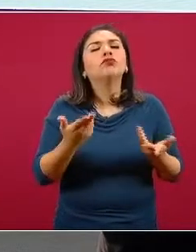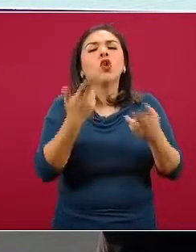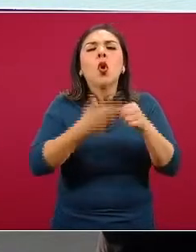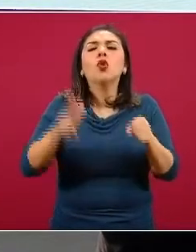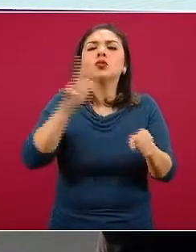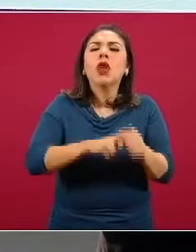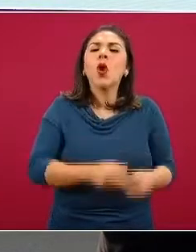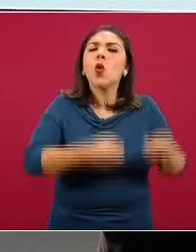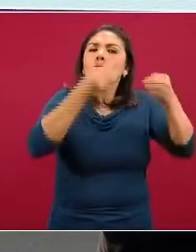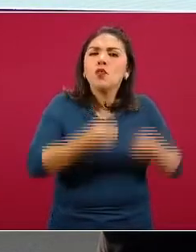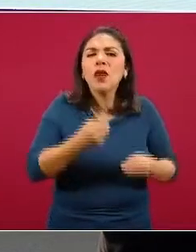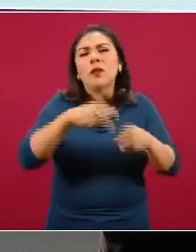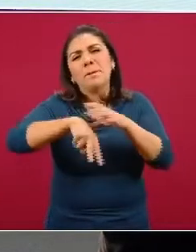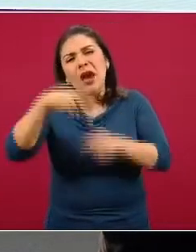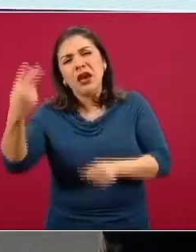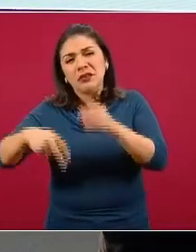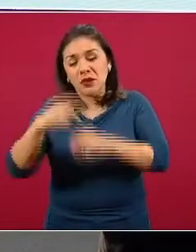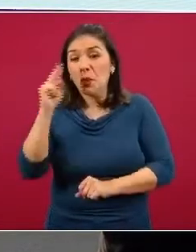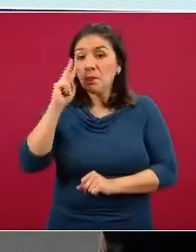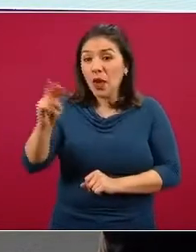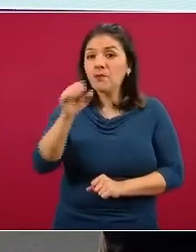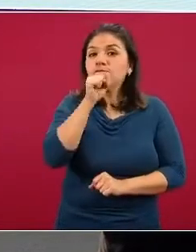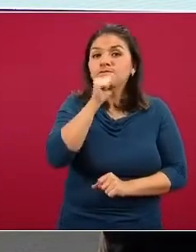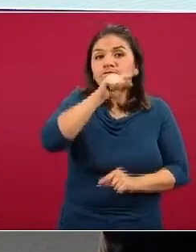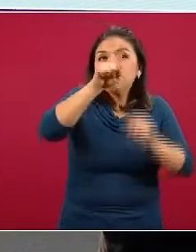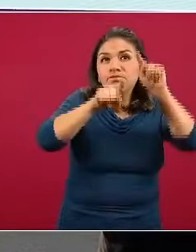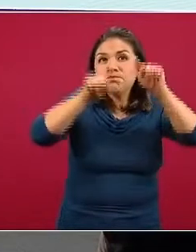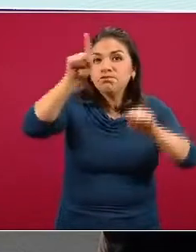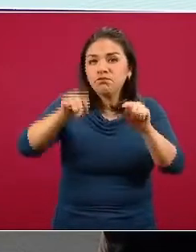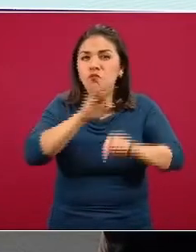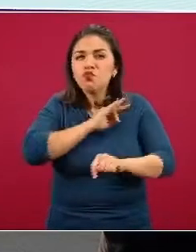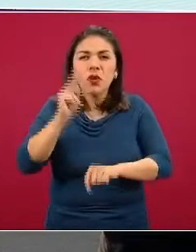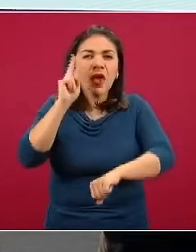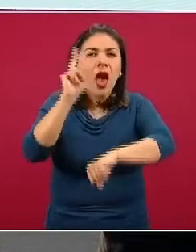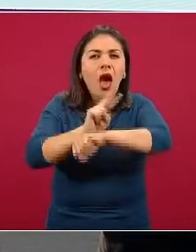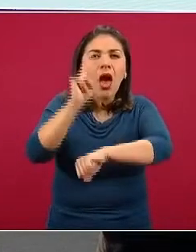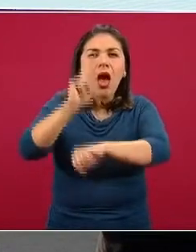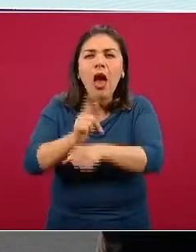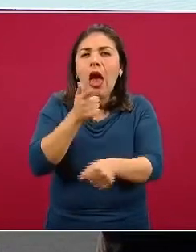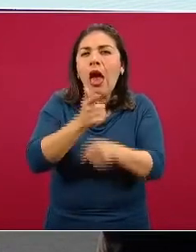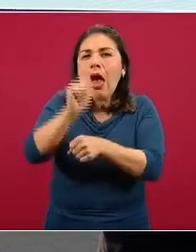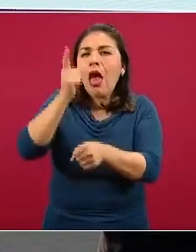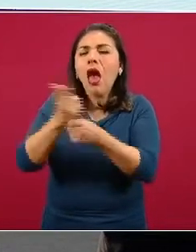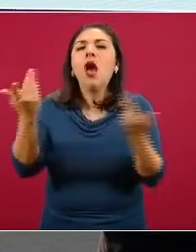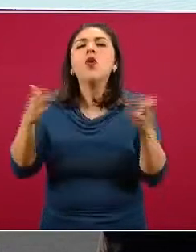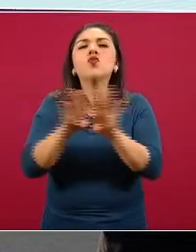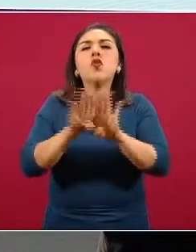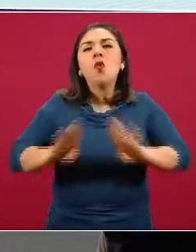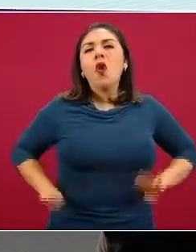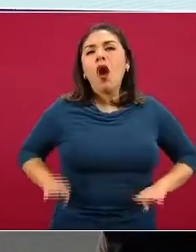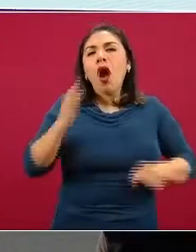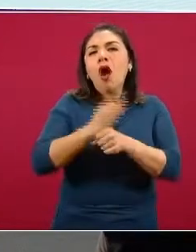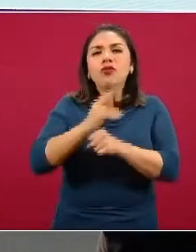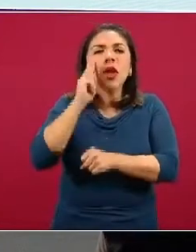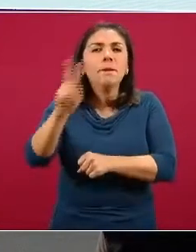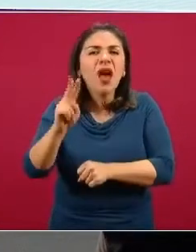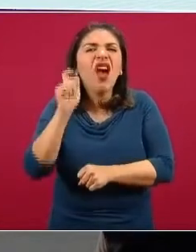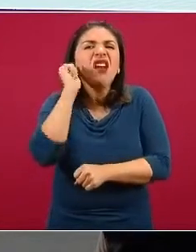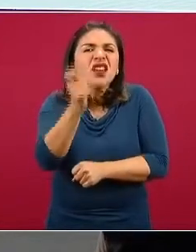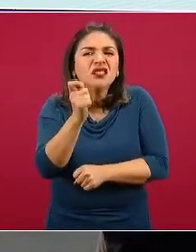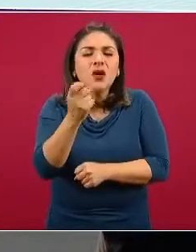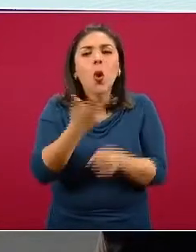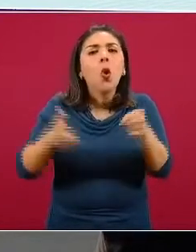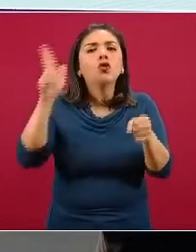disponibilidad hospitalaria en el gráfico que nos permite un poco monitorizar la tendencia, cómo se está comportando